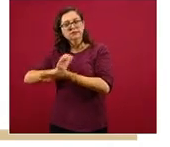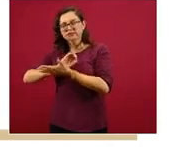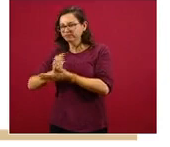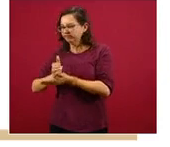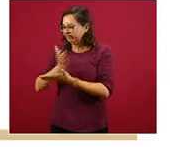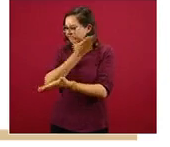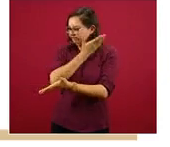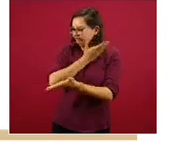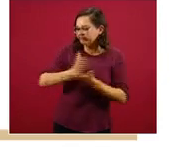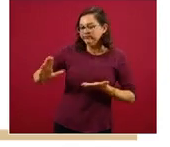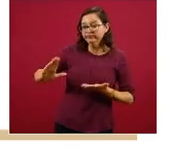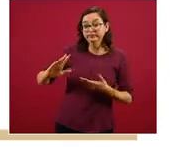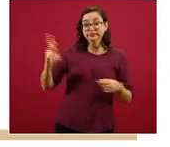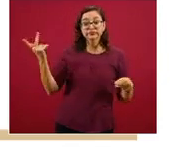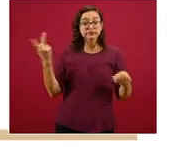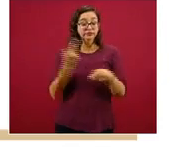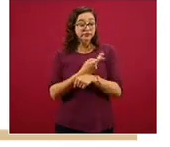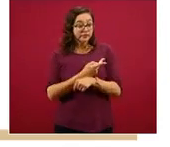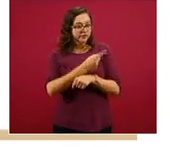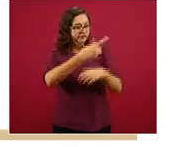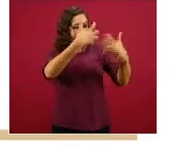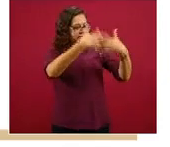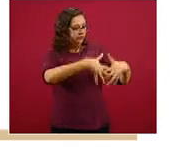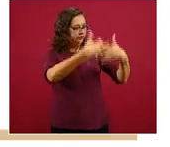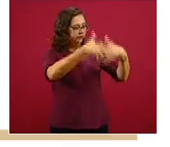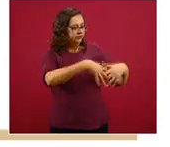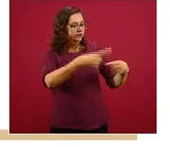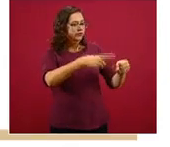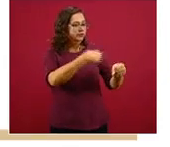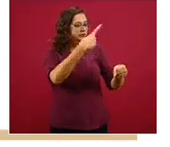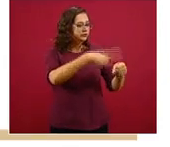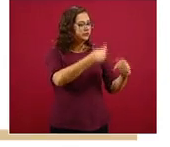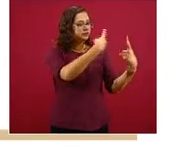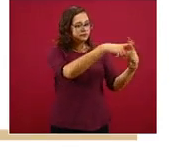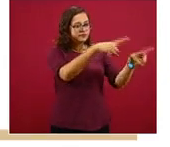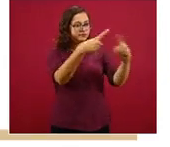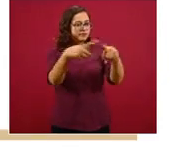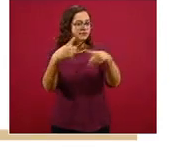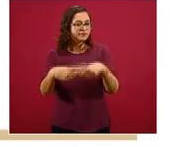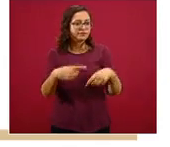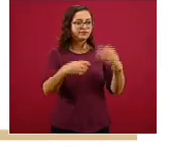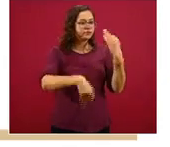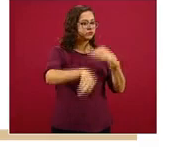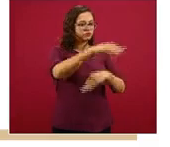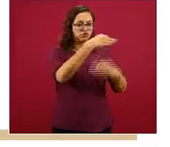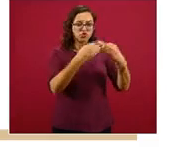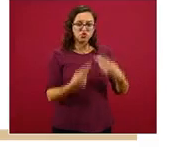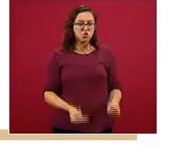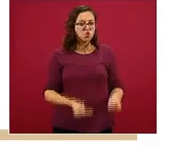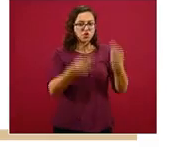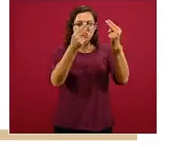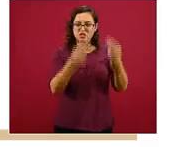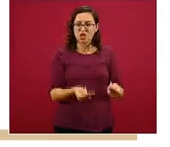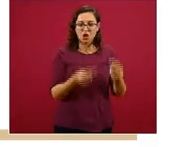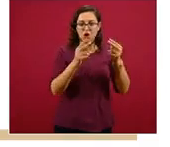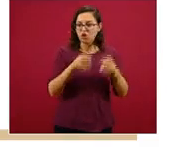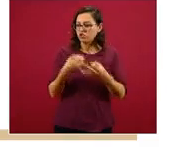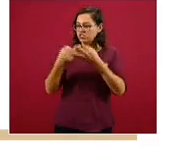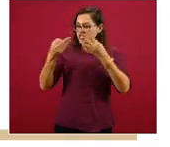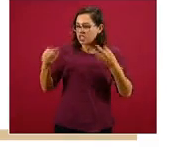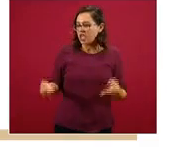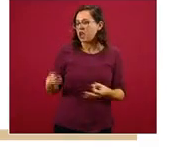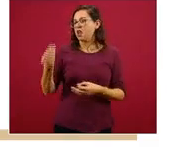sistémica, y porque se impuso la mercantilización y privatización de todo, de la tierra, del agua, de los alimentos, de la